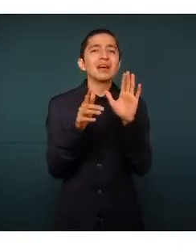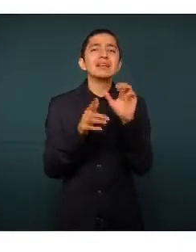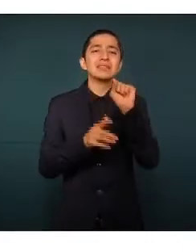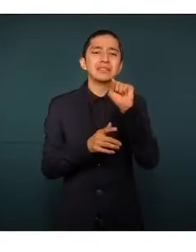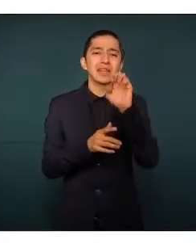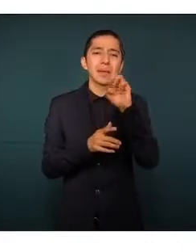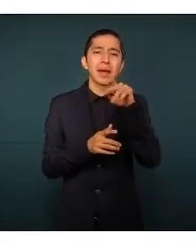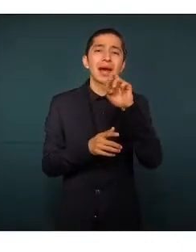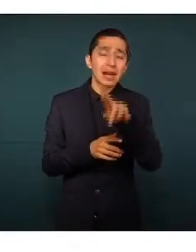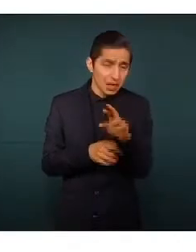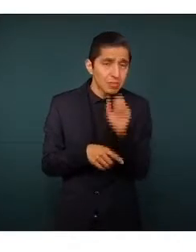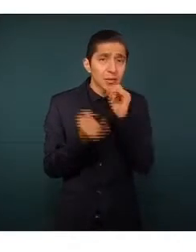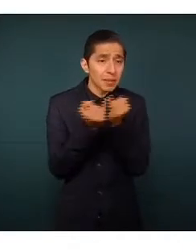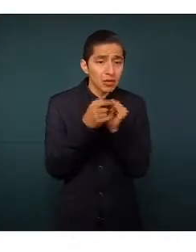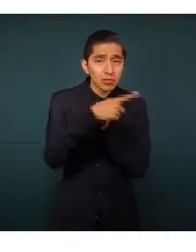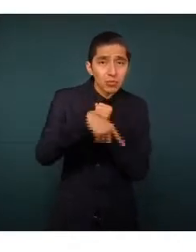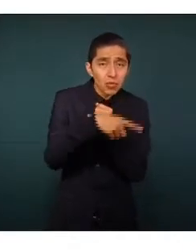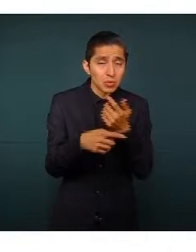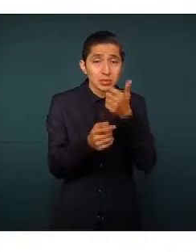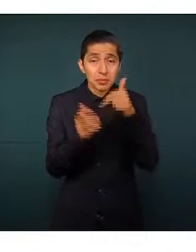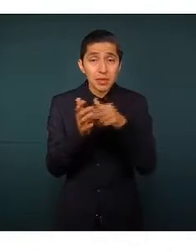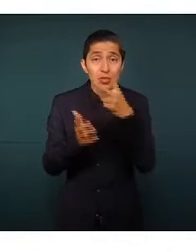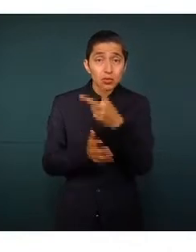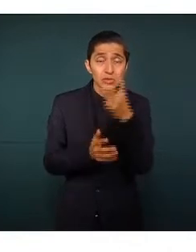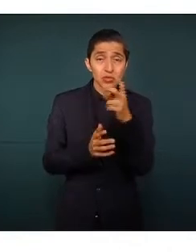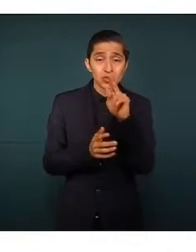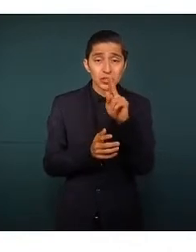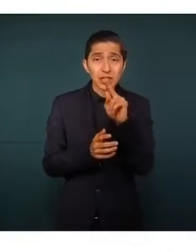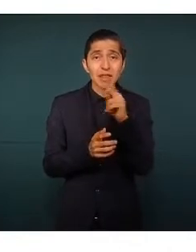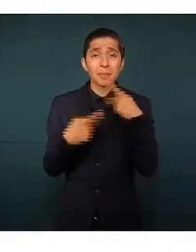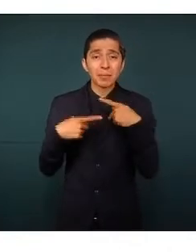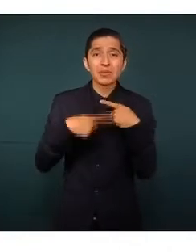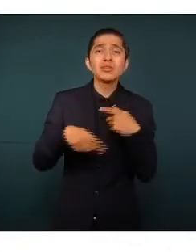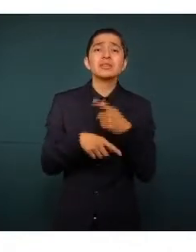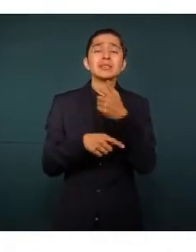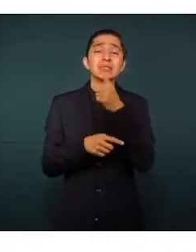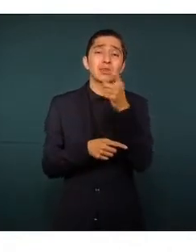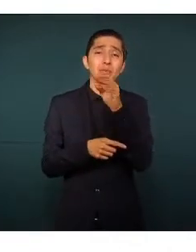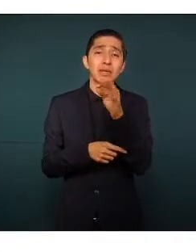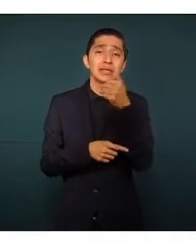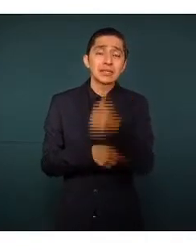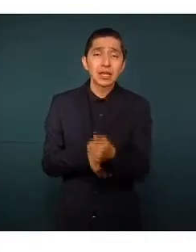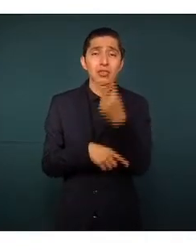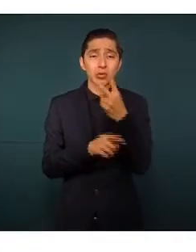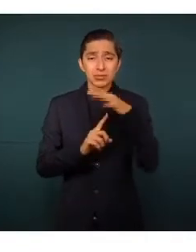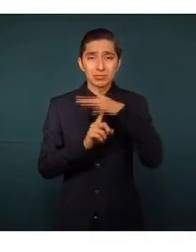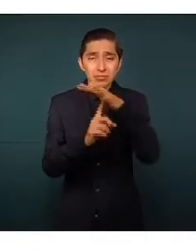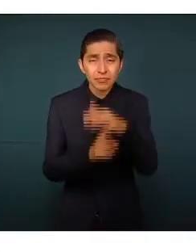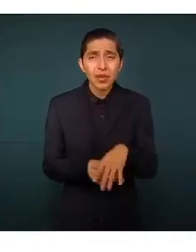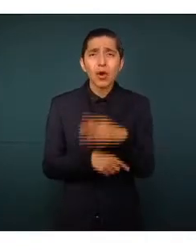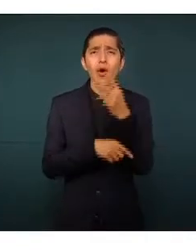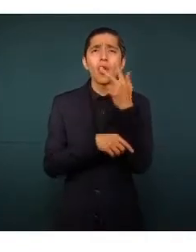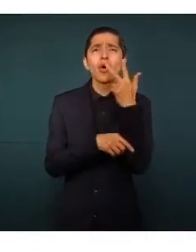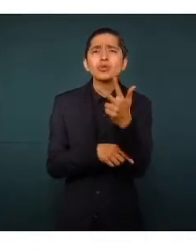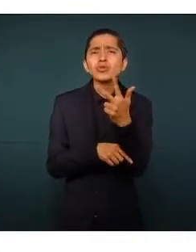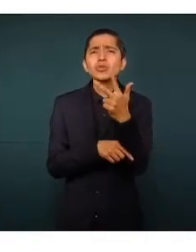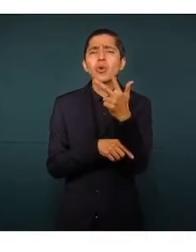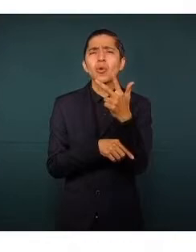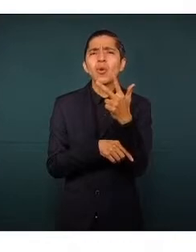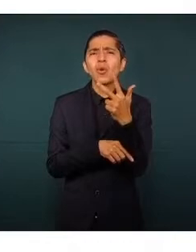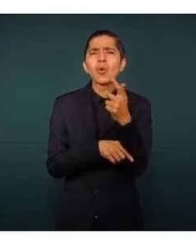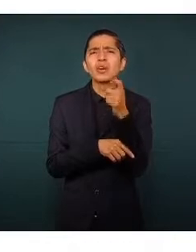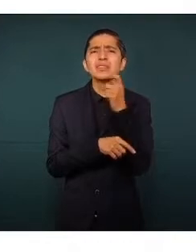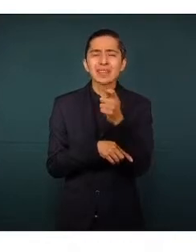de 2.780 elementos, 146 vehículos, 2 helicópteros y 8 unidades